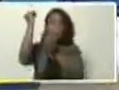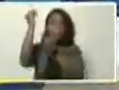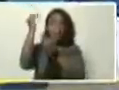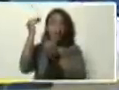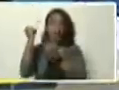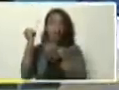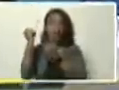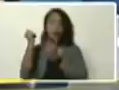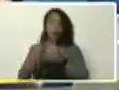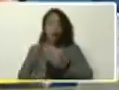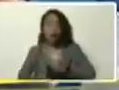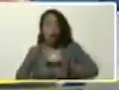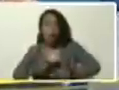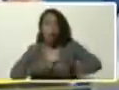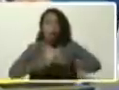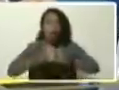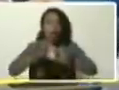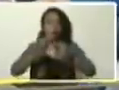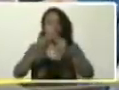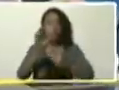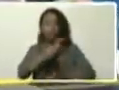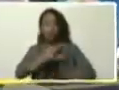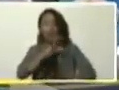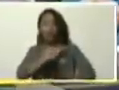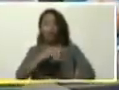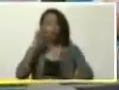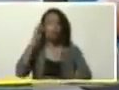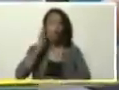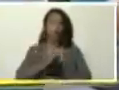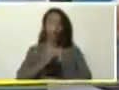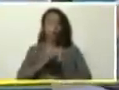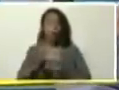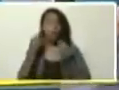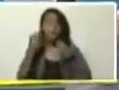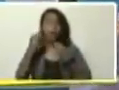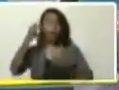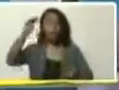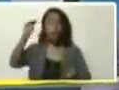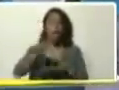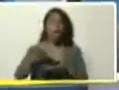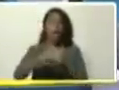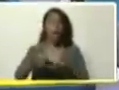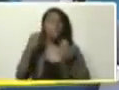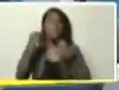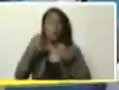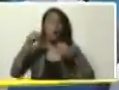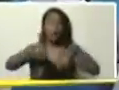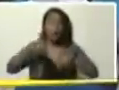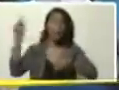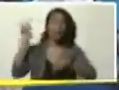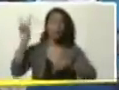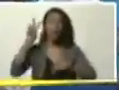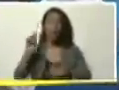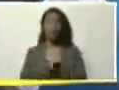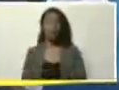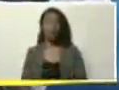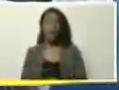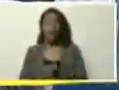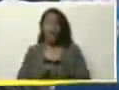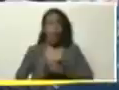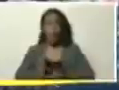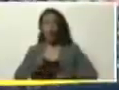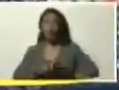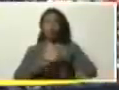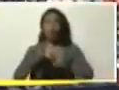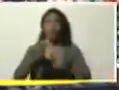la construcción del socialismo bolivariano para Miranda y para Venezuela. La construcción